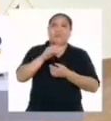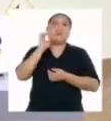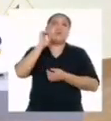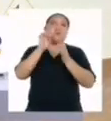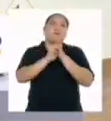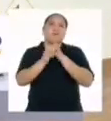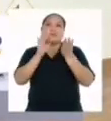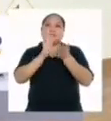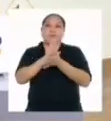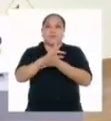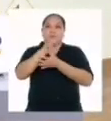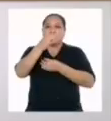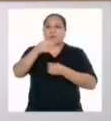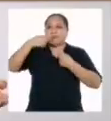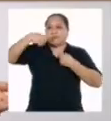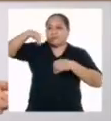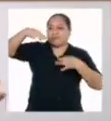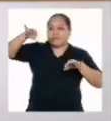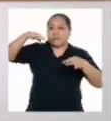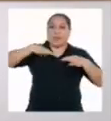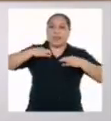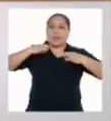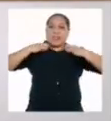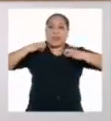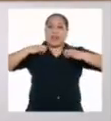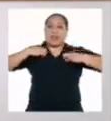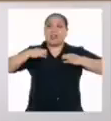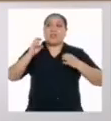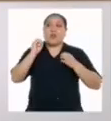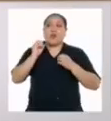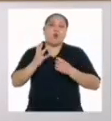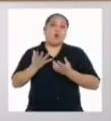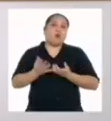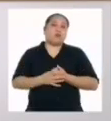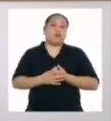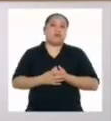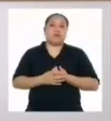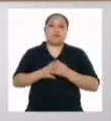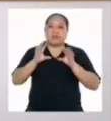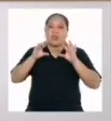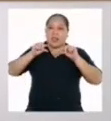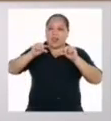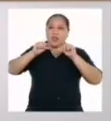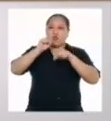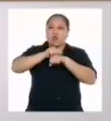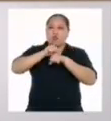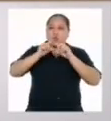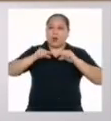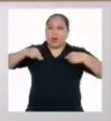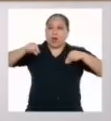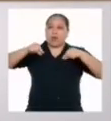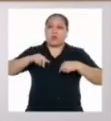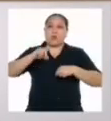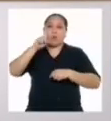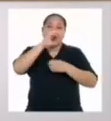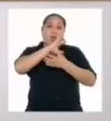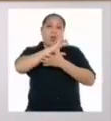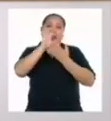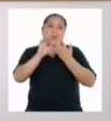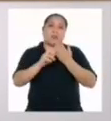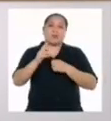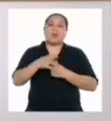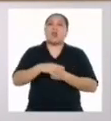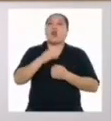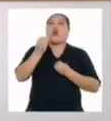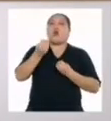como papeles, telas o cartones. ¡Qué buena idea, Yeremís! Como lo dijimos al inicio, una de las características de los murales es